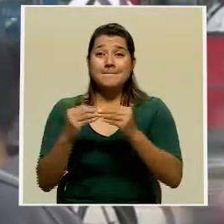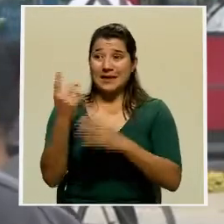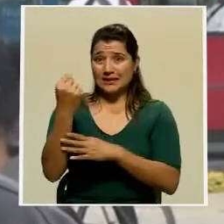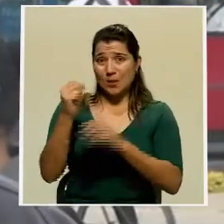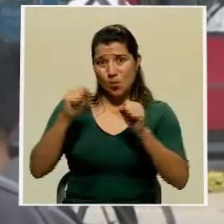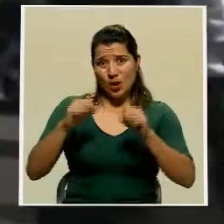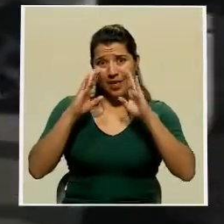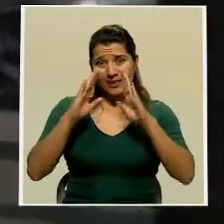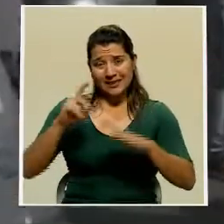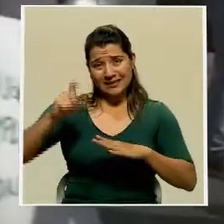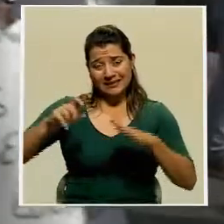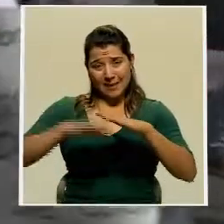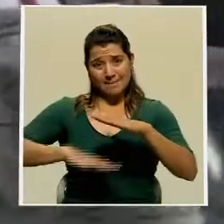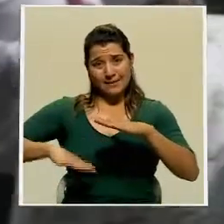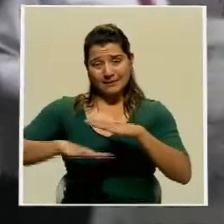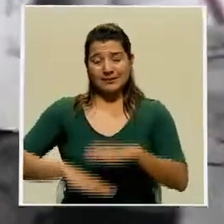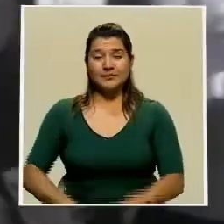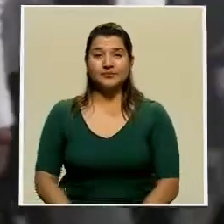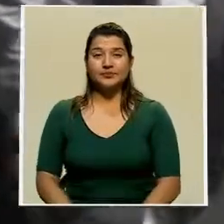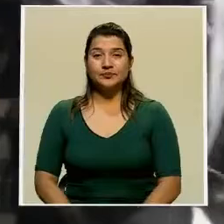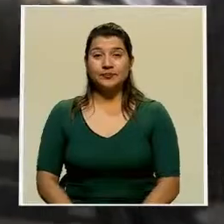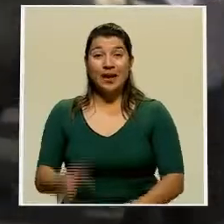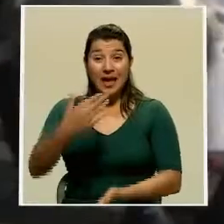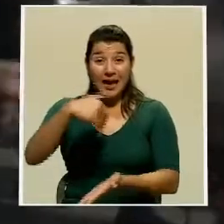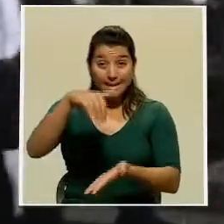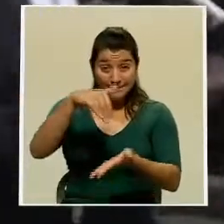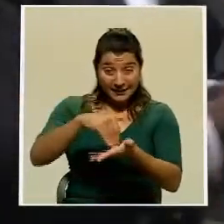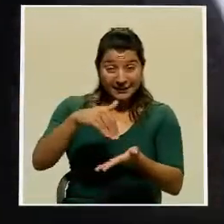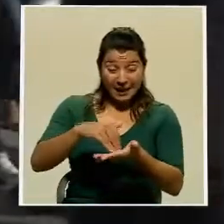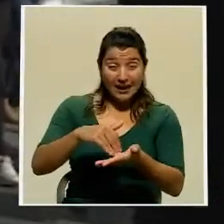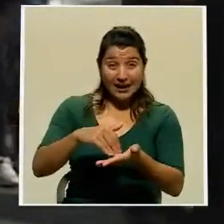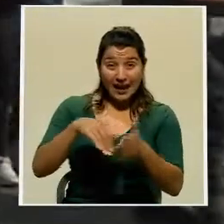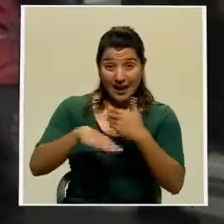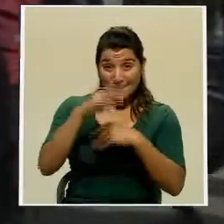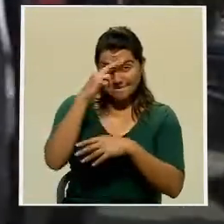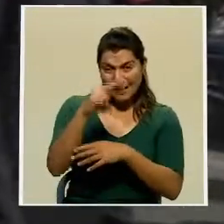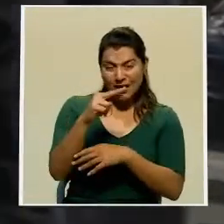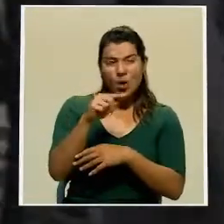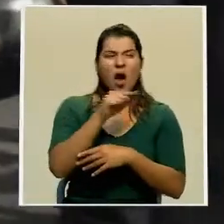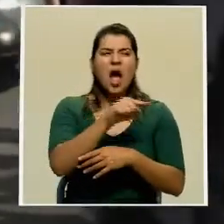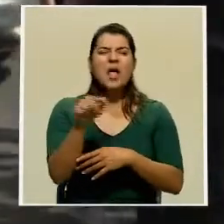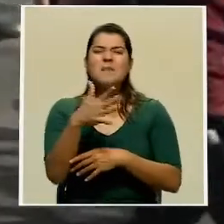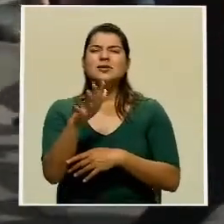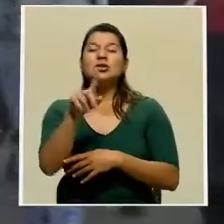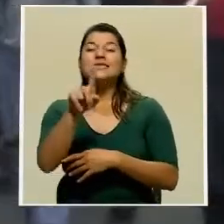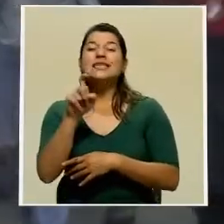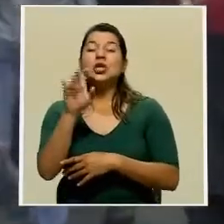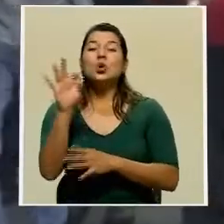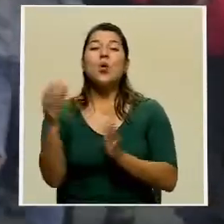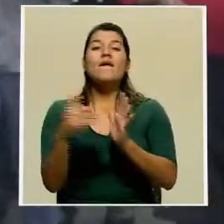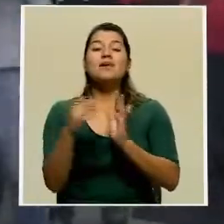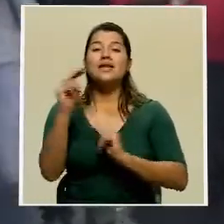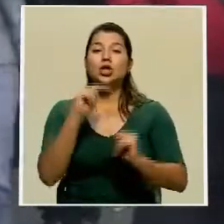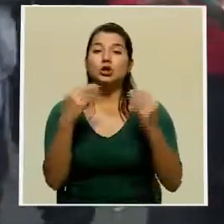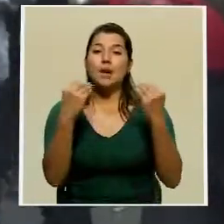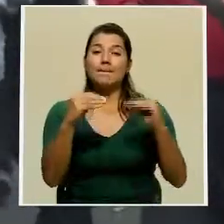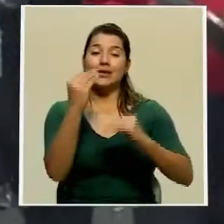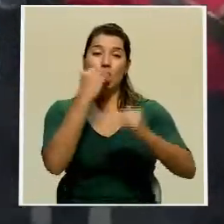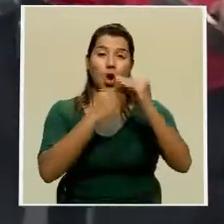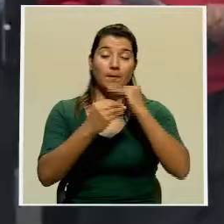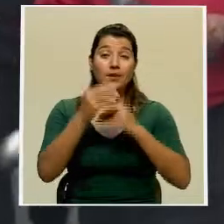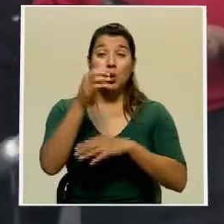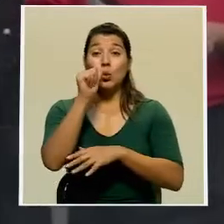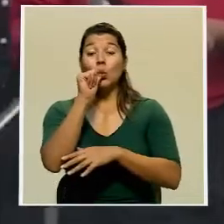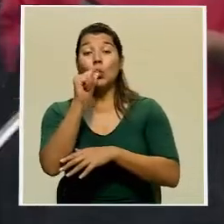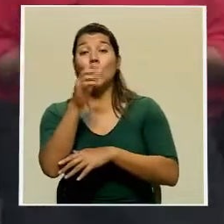nuestras necesidades básicas. En la capital y el vecino Estado de México funcionan unos 109,000 negocios de venta de comida y bebidas, de